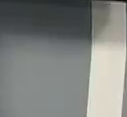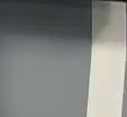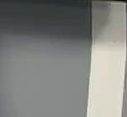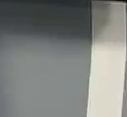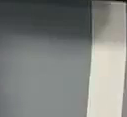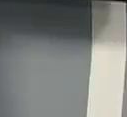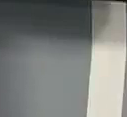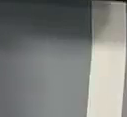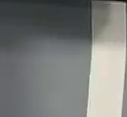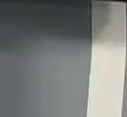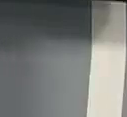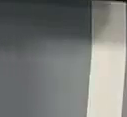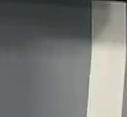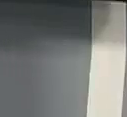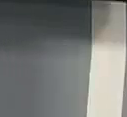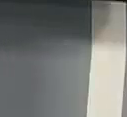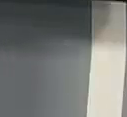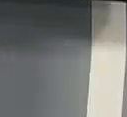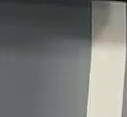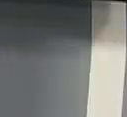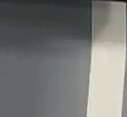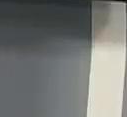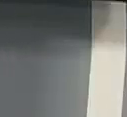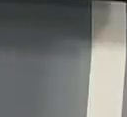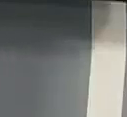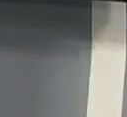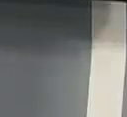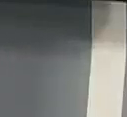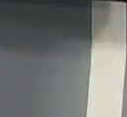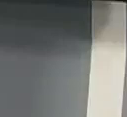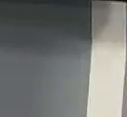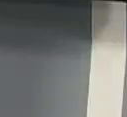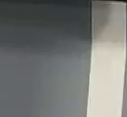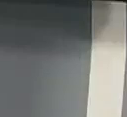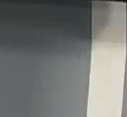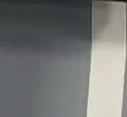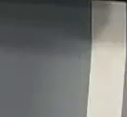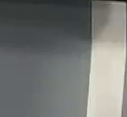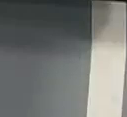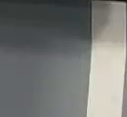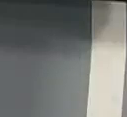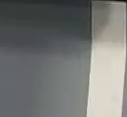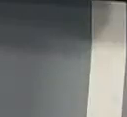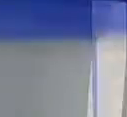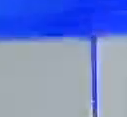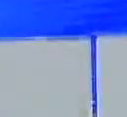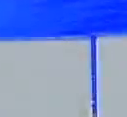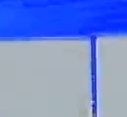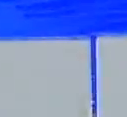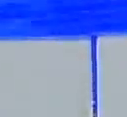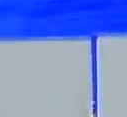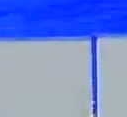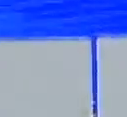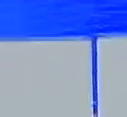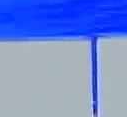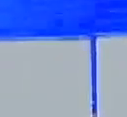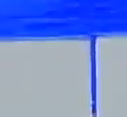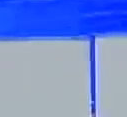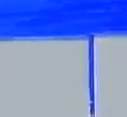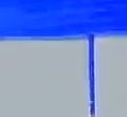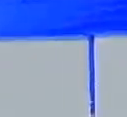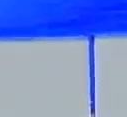Feliz tarde para todo el pueblo de Venezuela. A esta hora se desarrolla información importante con la visita del nuevo secretario de la OPEP a Venezuela. Antes de la